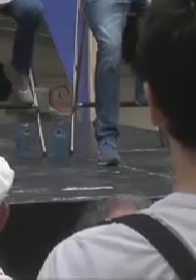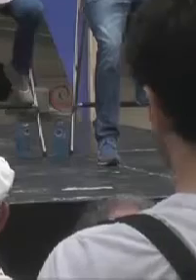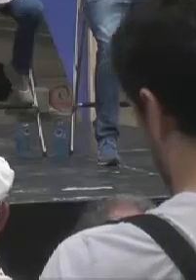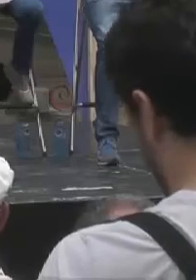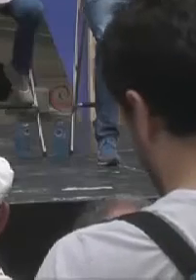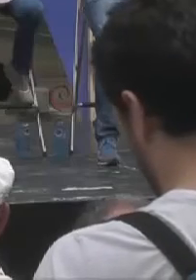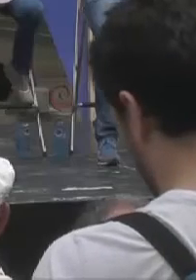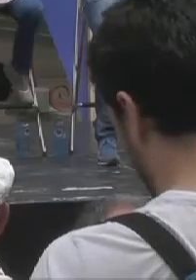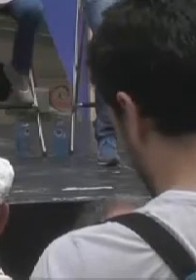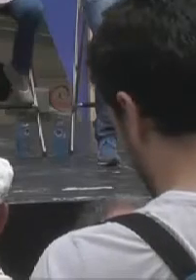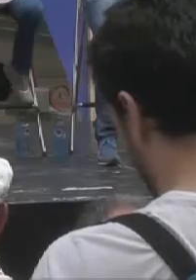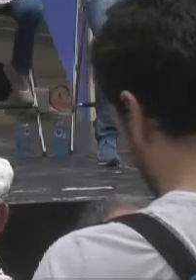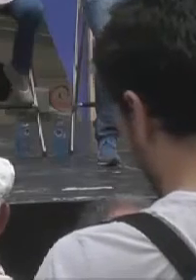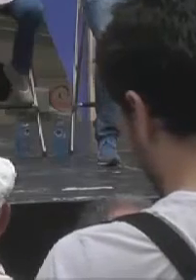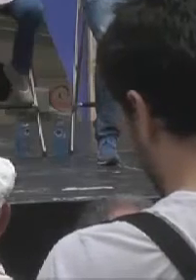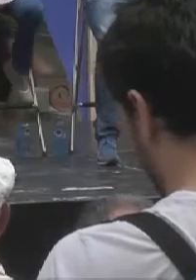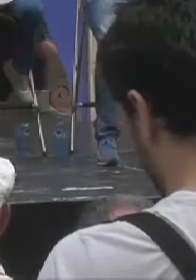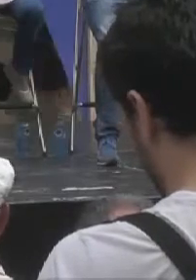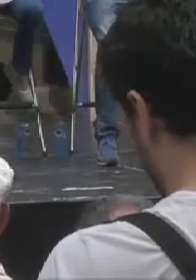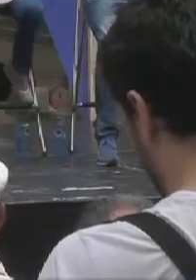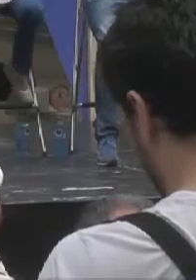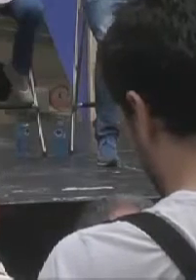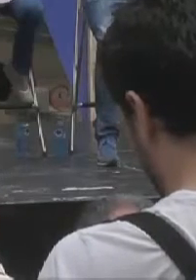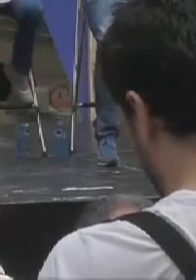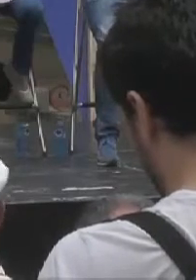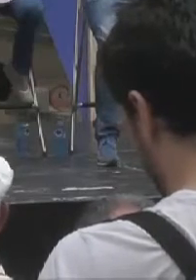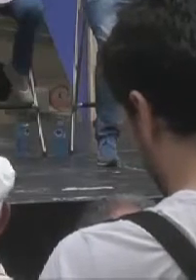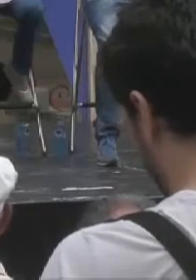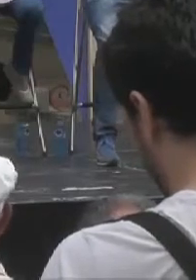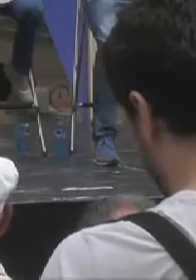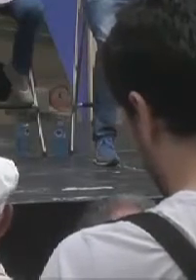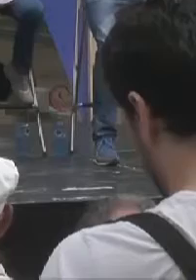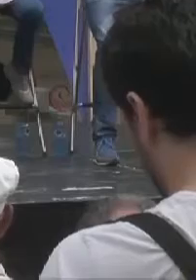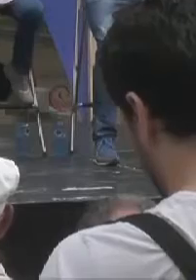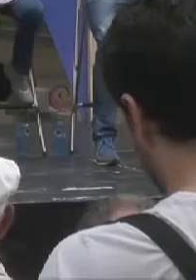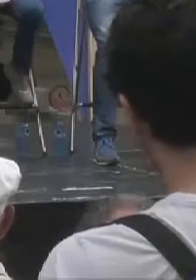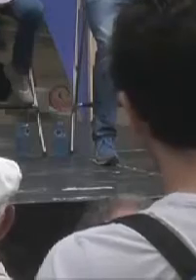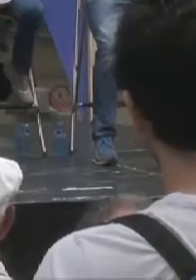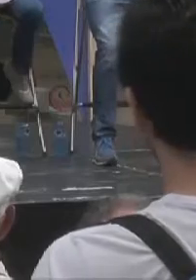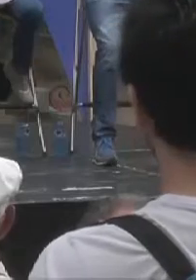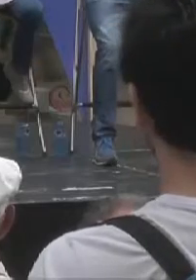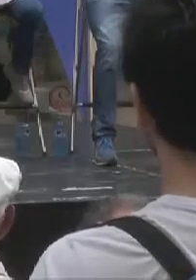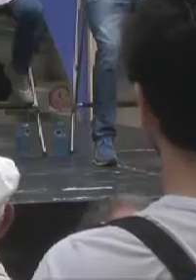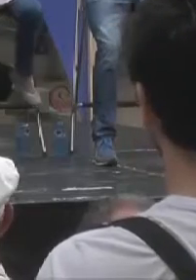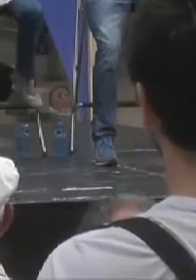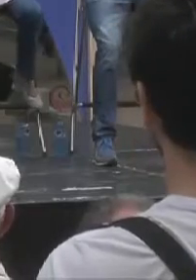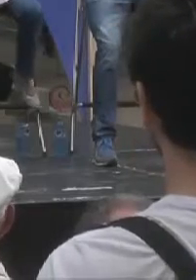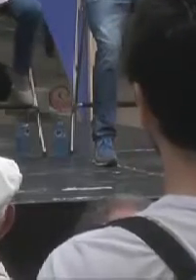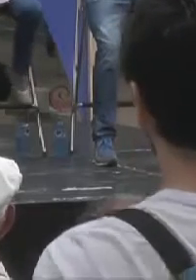e dixeronme que tiña que ser moi áxil para deixarlle todos os minutos para falar a Peña Rei, que decía que tiña necesidade de tempo.